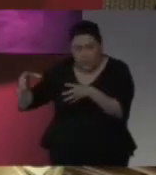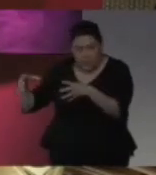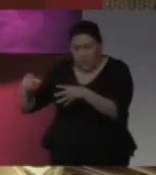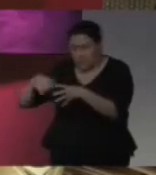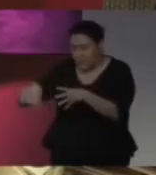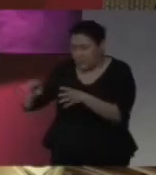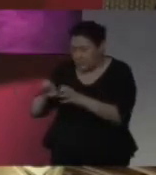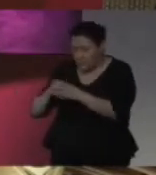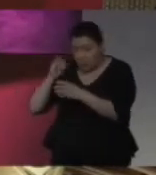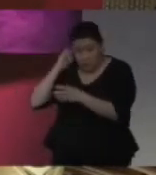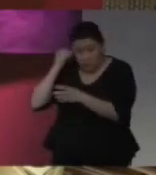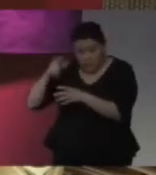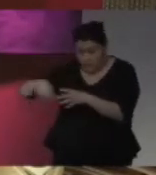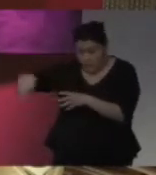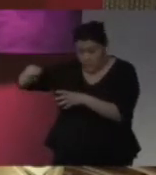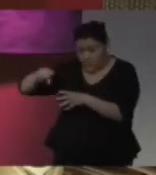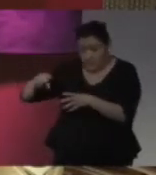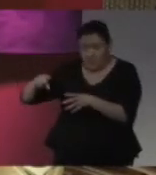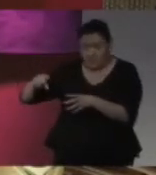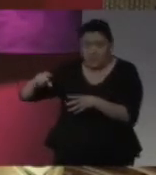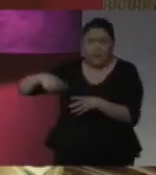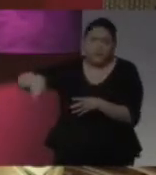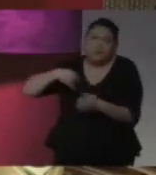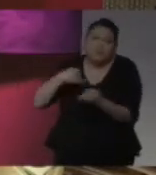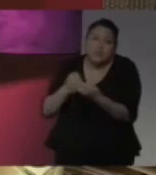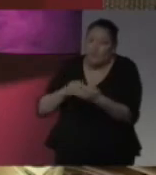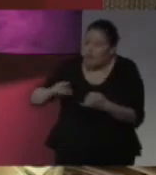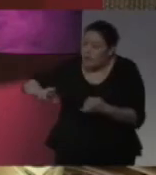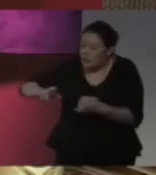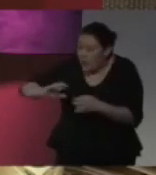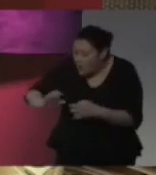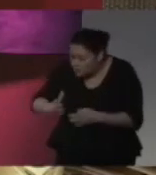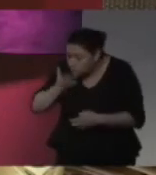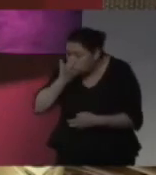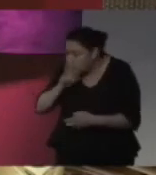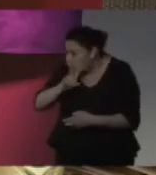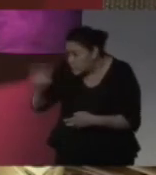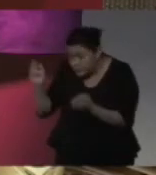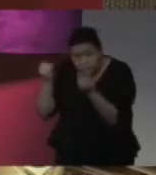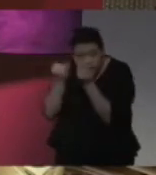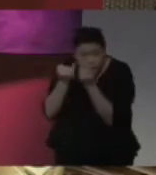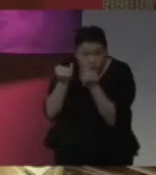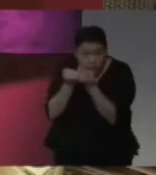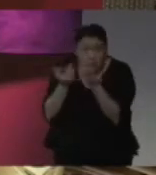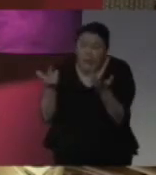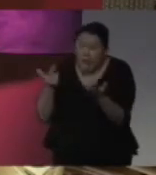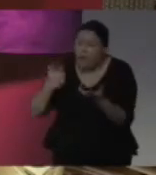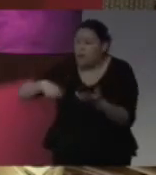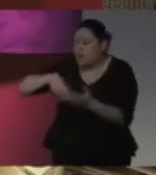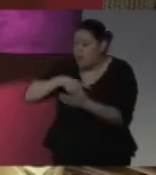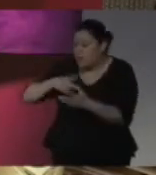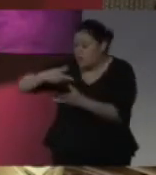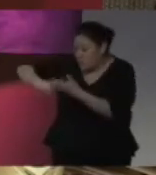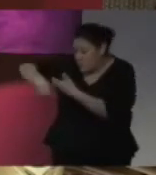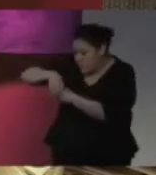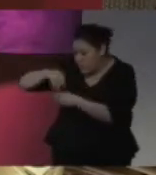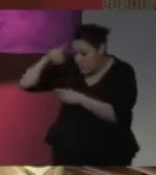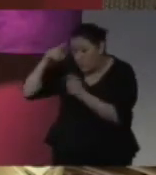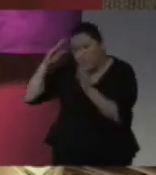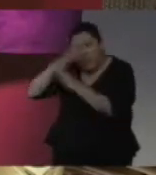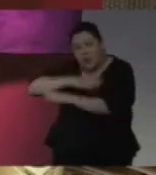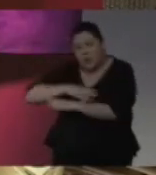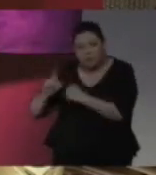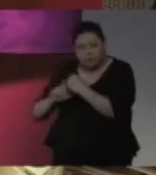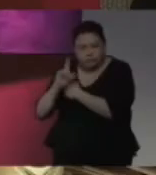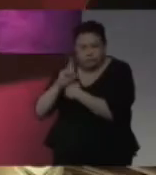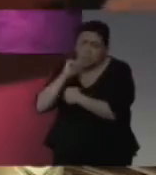básico: todos tomamos el mismo agua, y como todos tomamos el mismo agua, hay que establecer unas formas de autorregulación para vivir juntos.